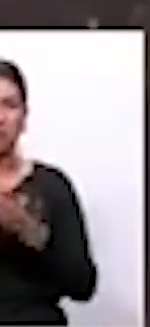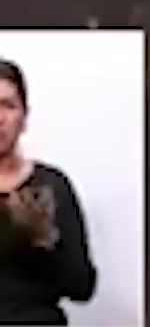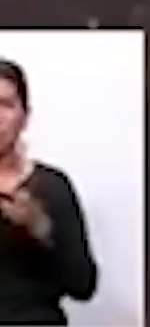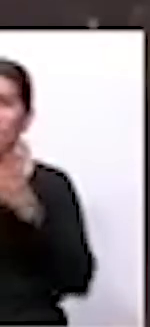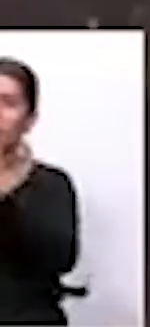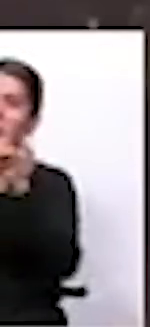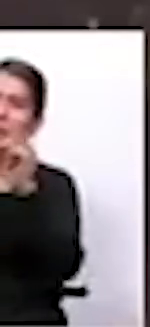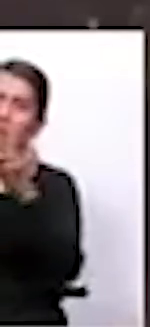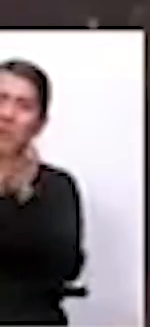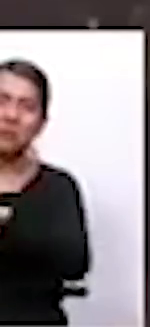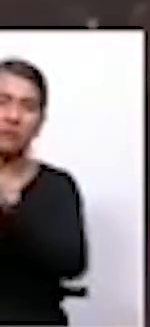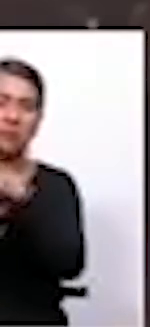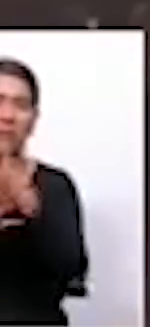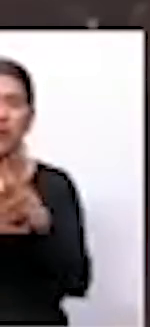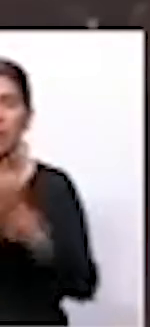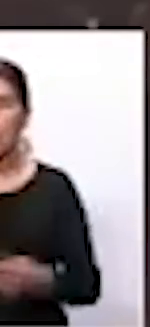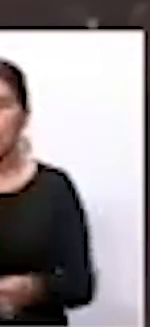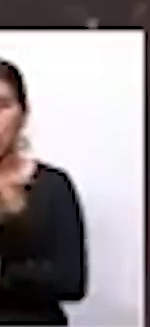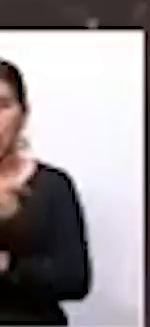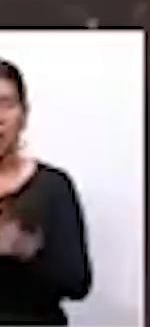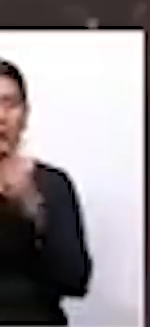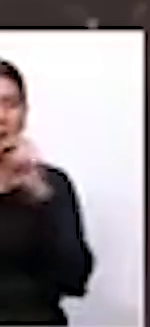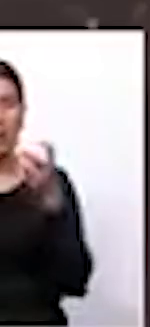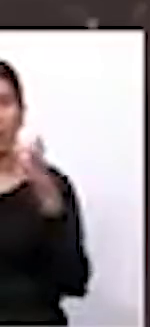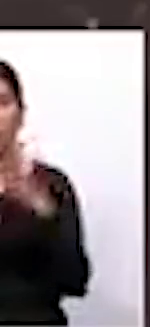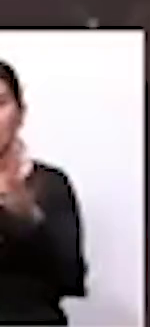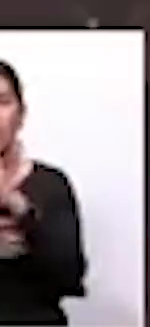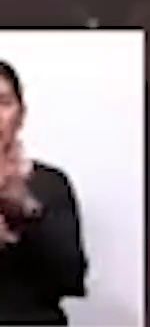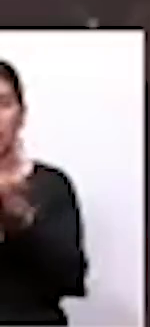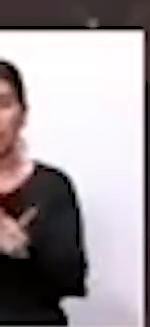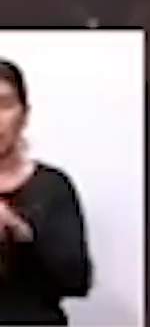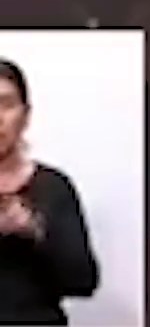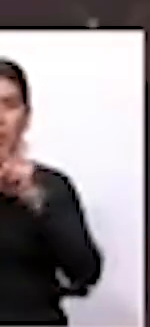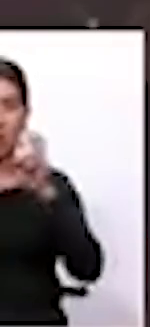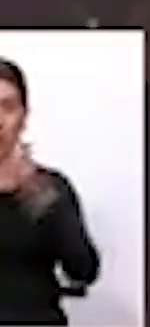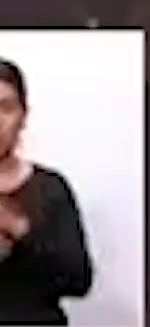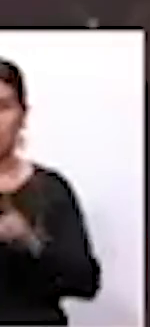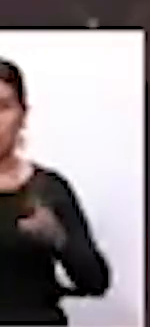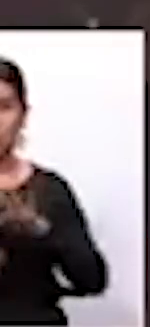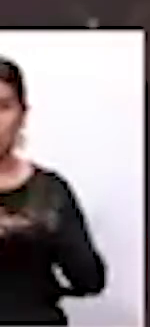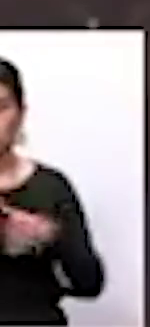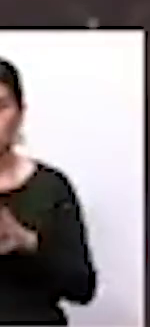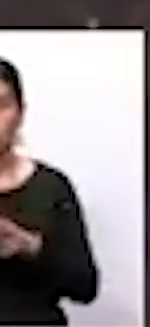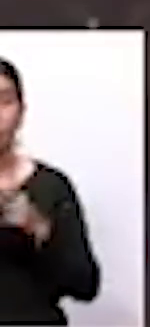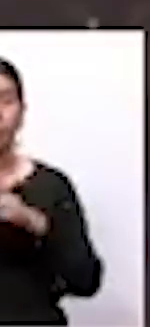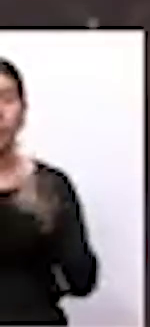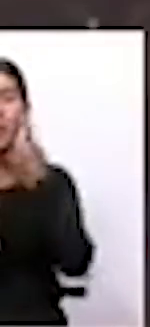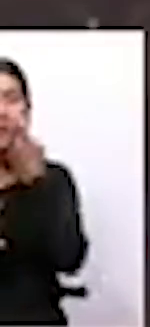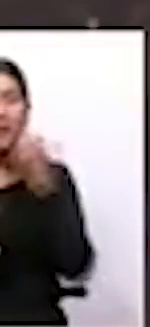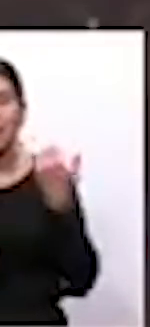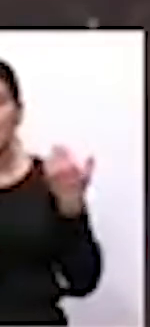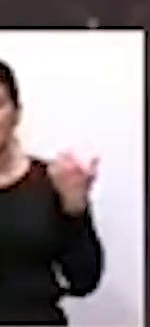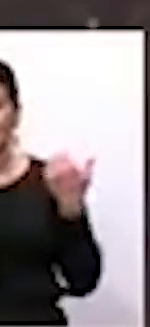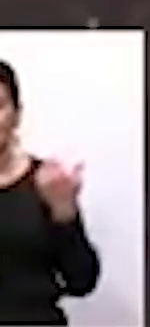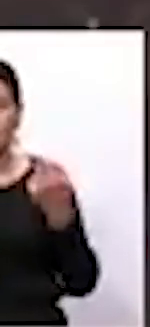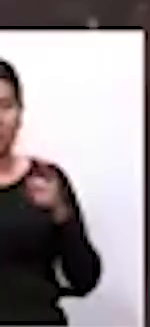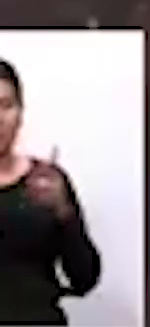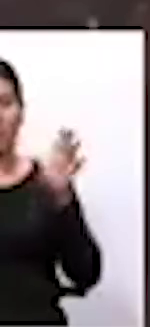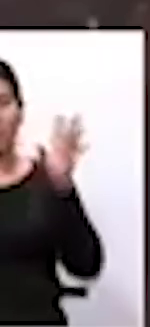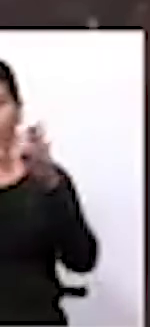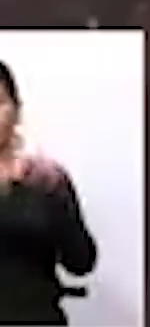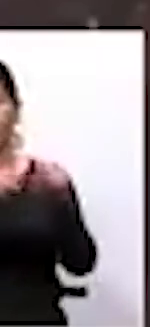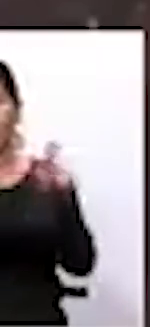de la guardia, derogar los decretos, etc. Ahora, lo que pasó hace ratito en la